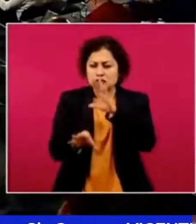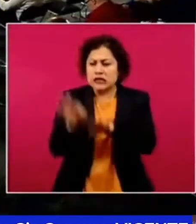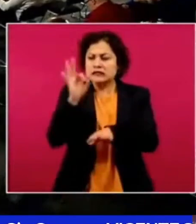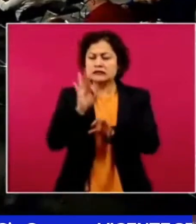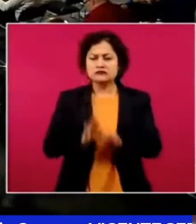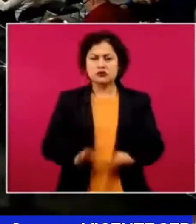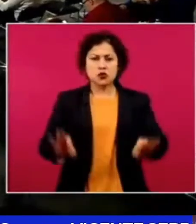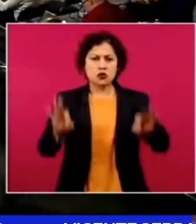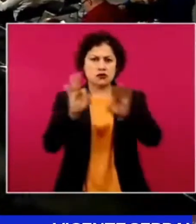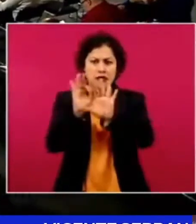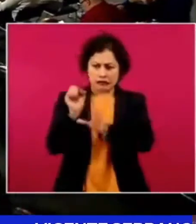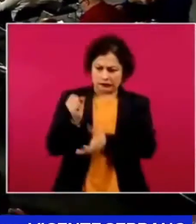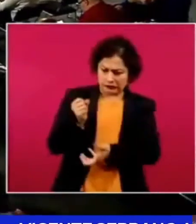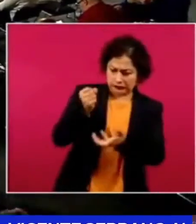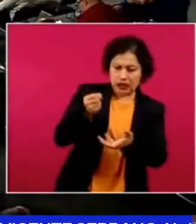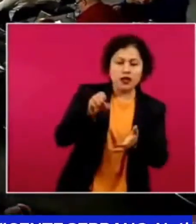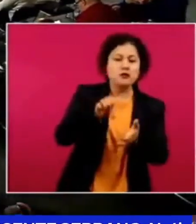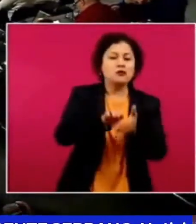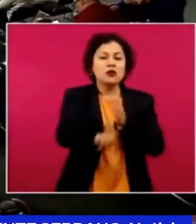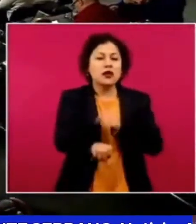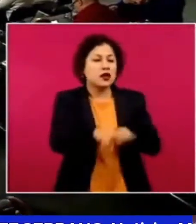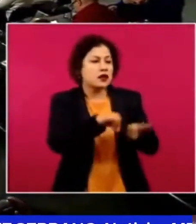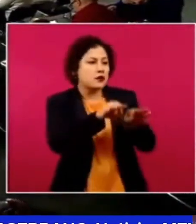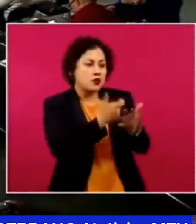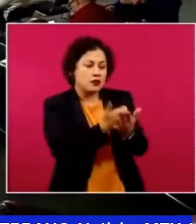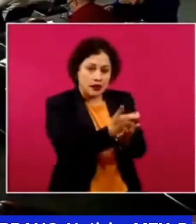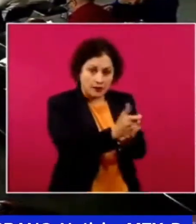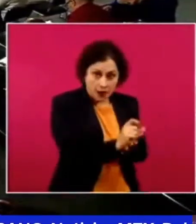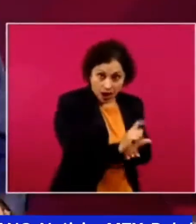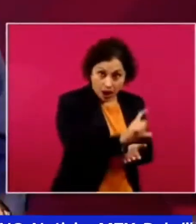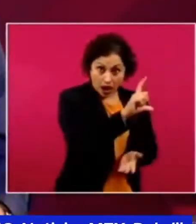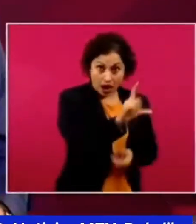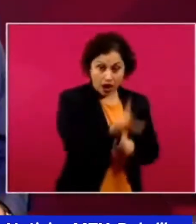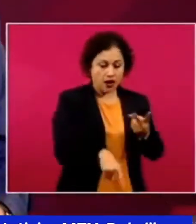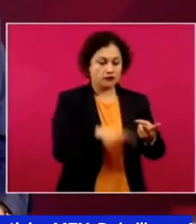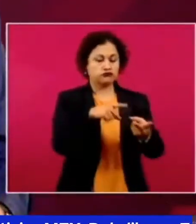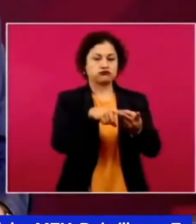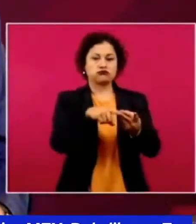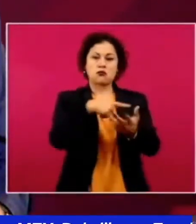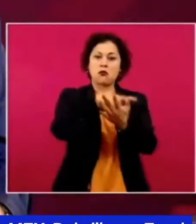salario, incremento a los programas de bienestar,